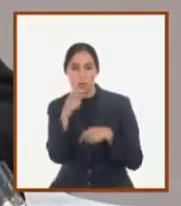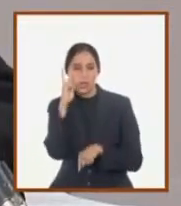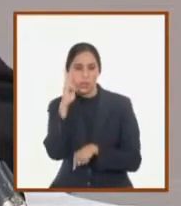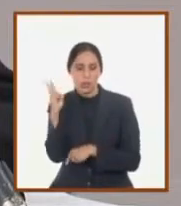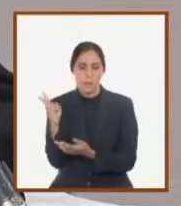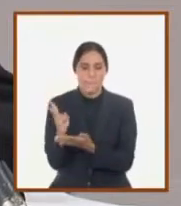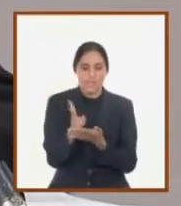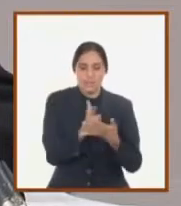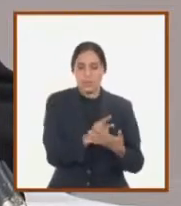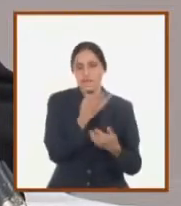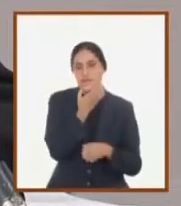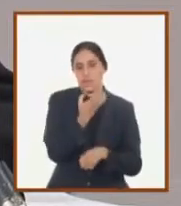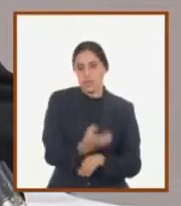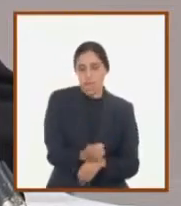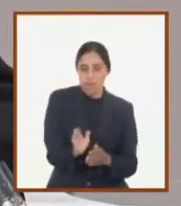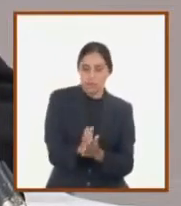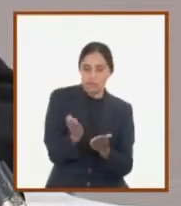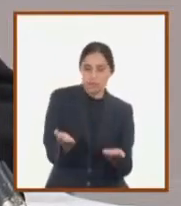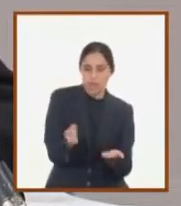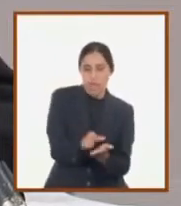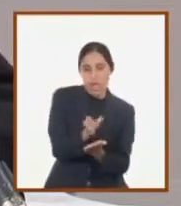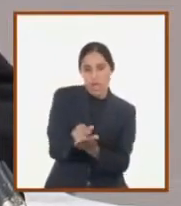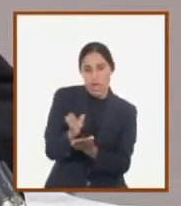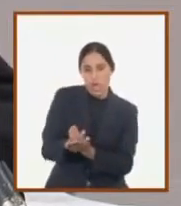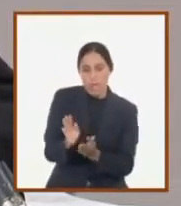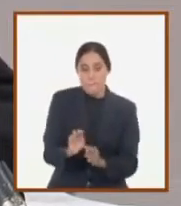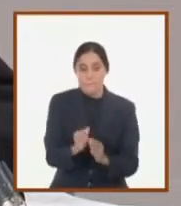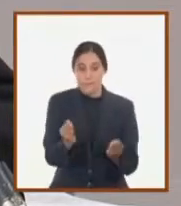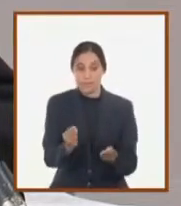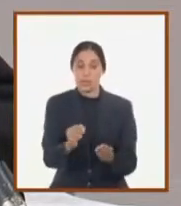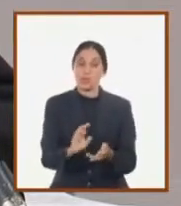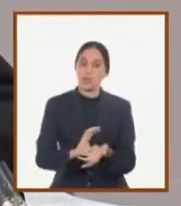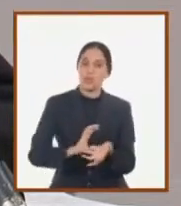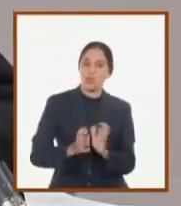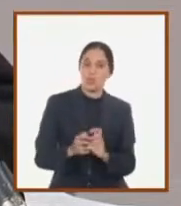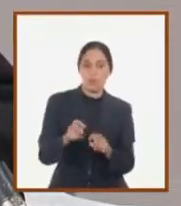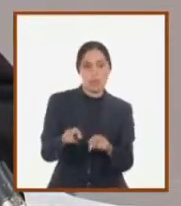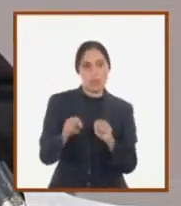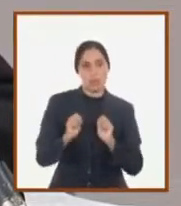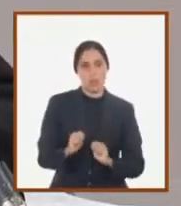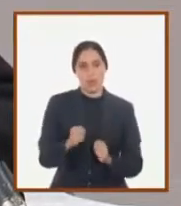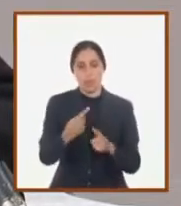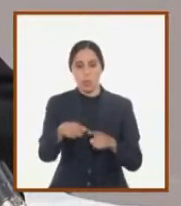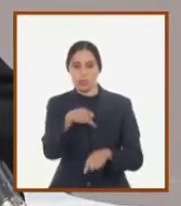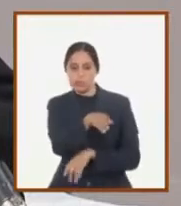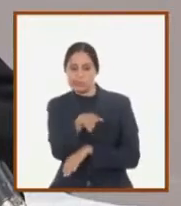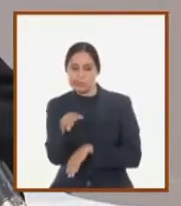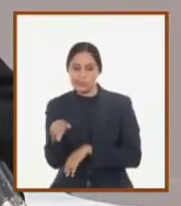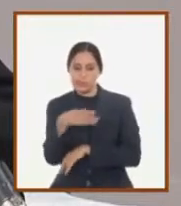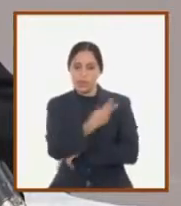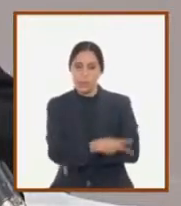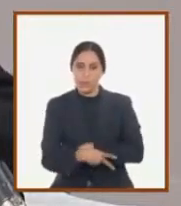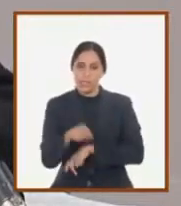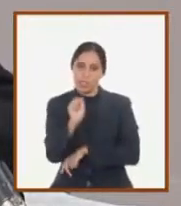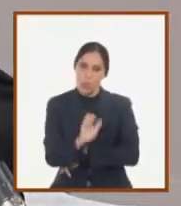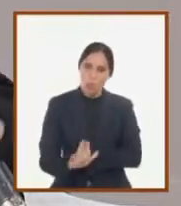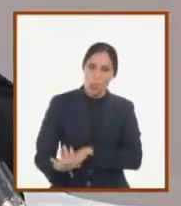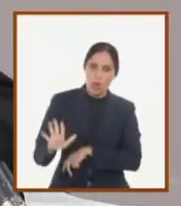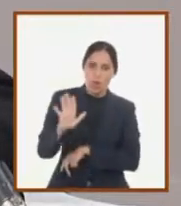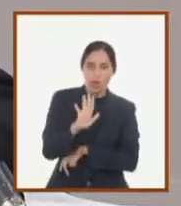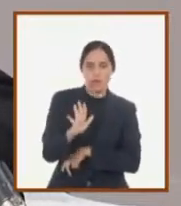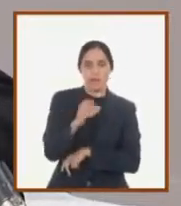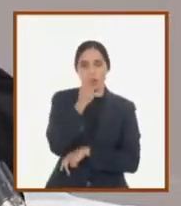comandante en jefe por países de África y países socialistas de Europa eh el trabajo se